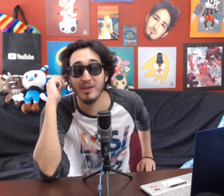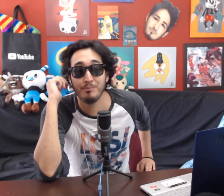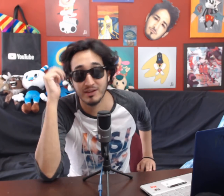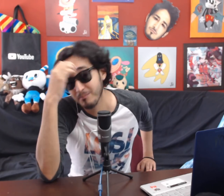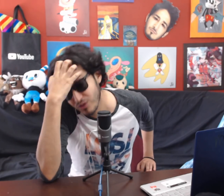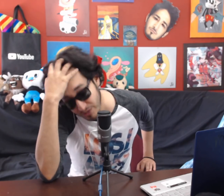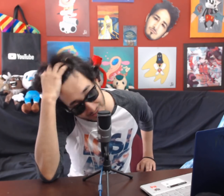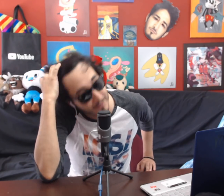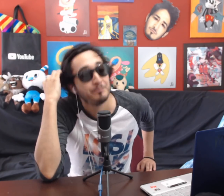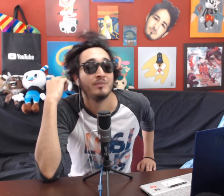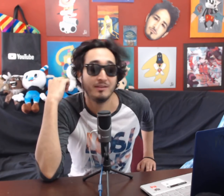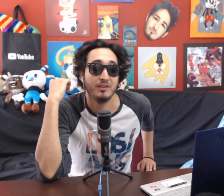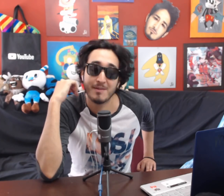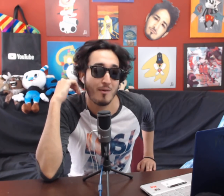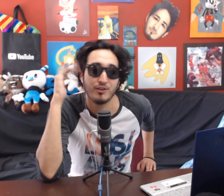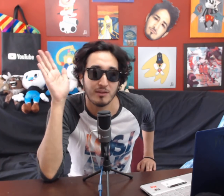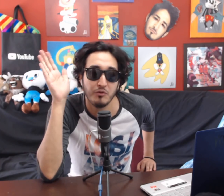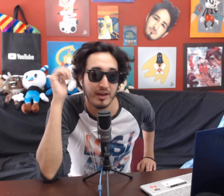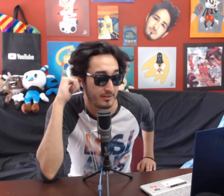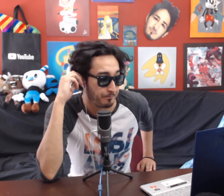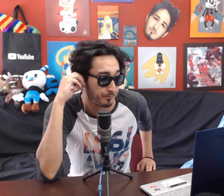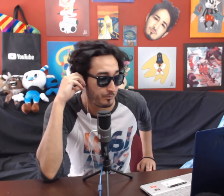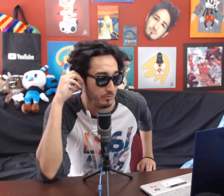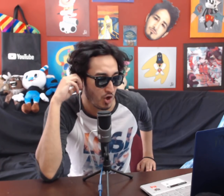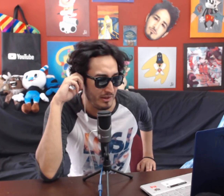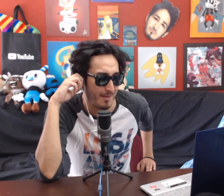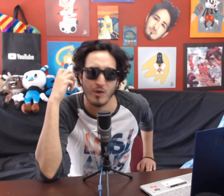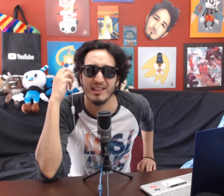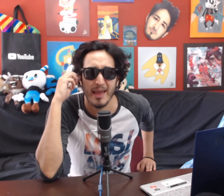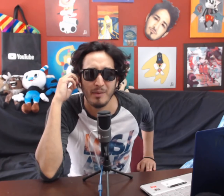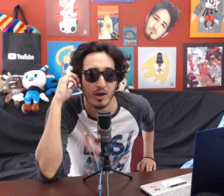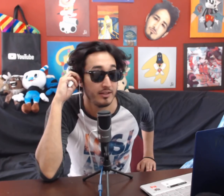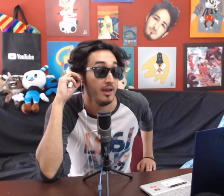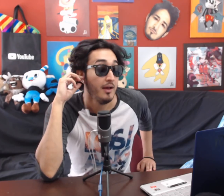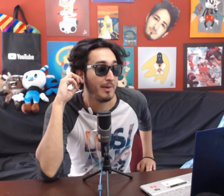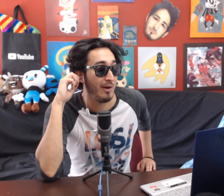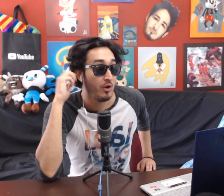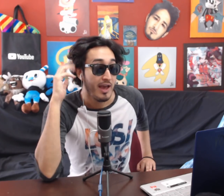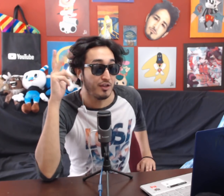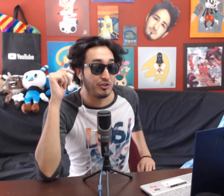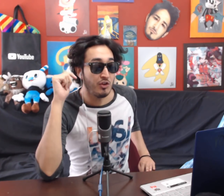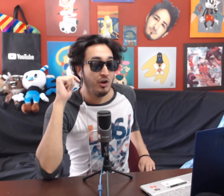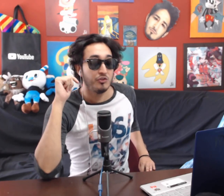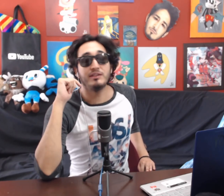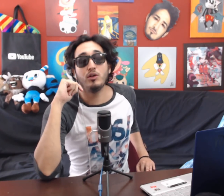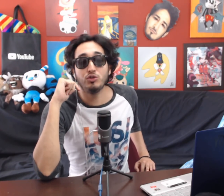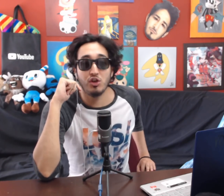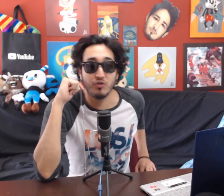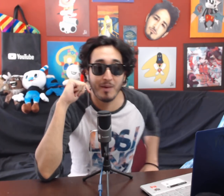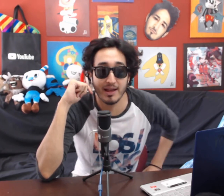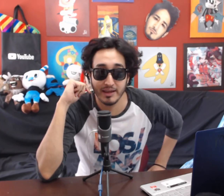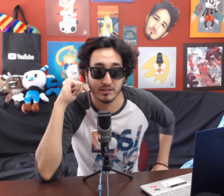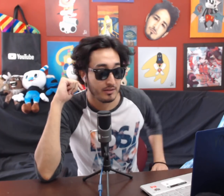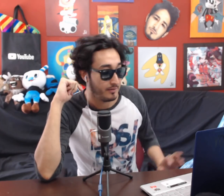de hecho no lo miren porque me dio mucha pena reveló varias patas muy feas como el extraño del cne tico así pero bueno este fue todo lo que se los